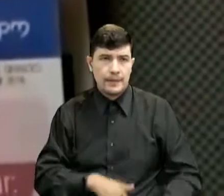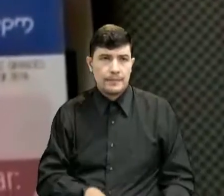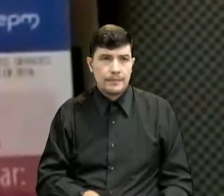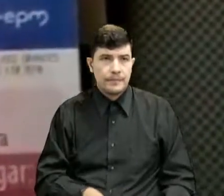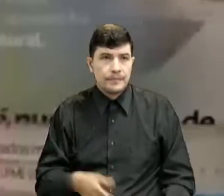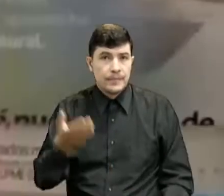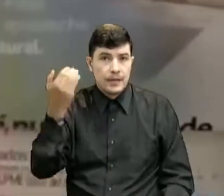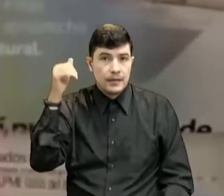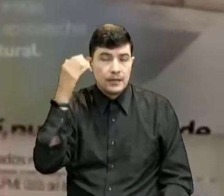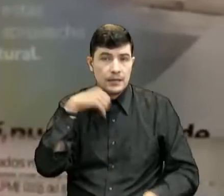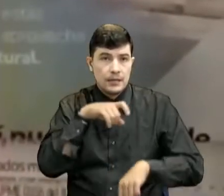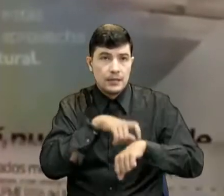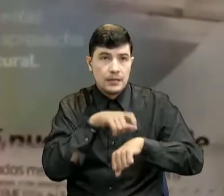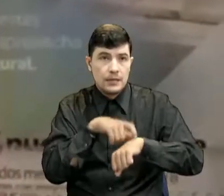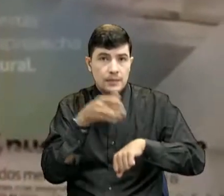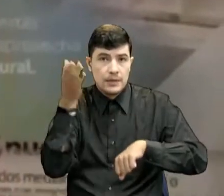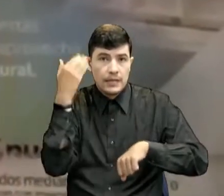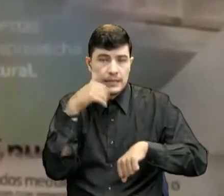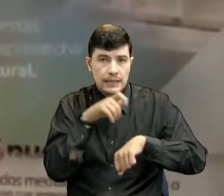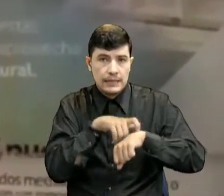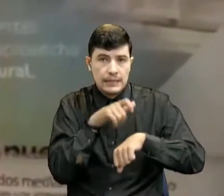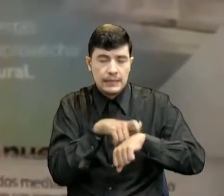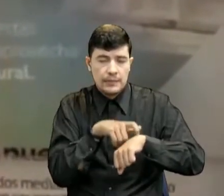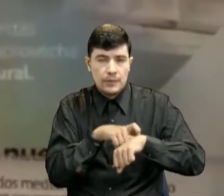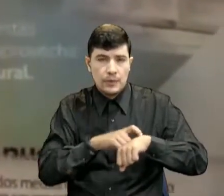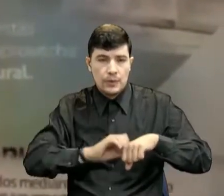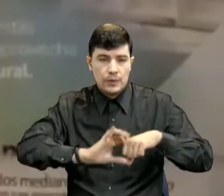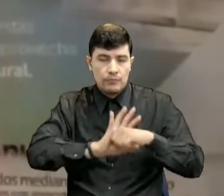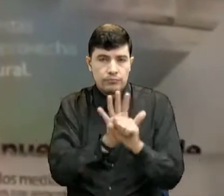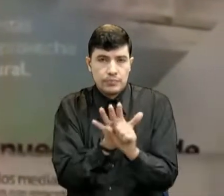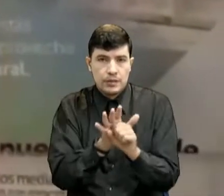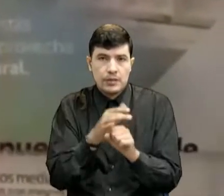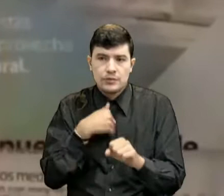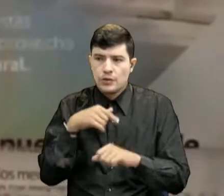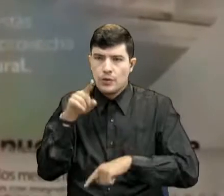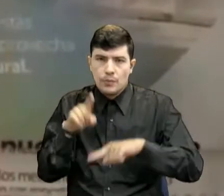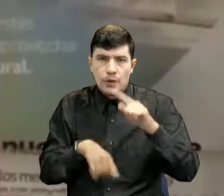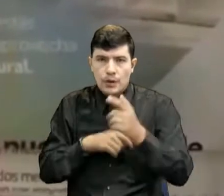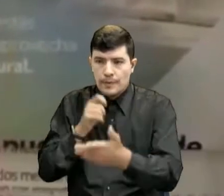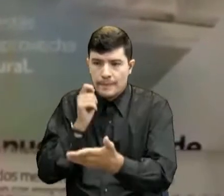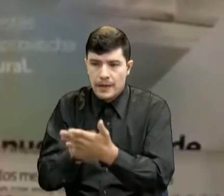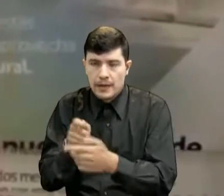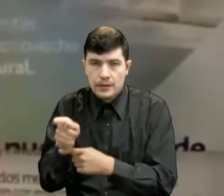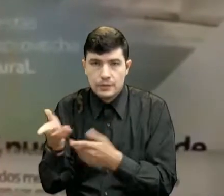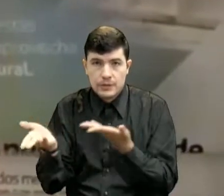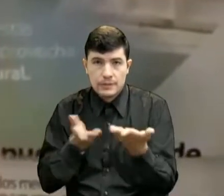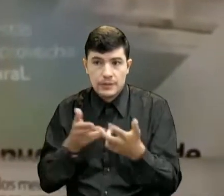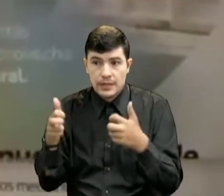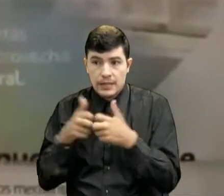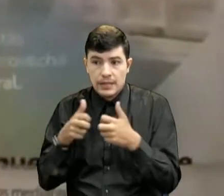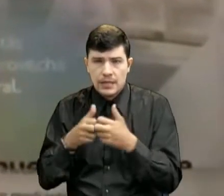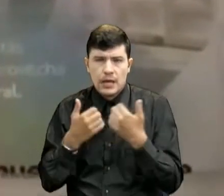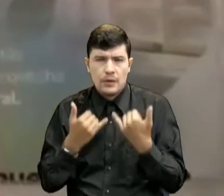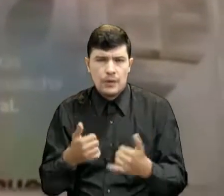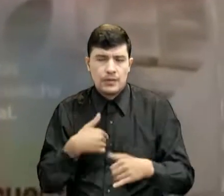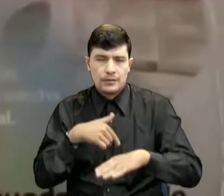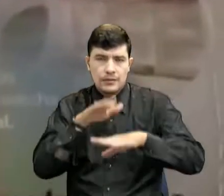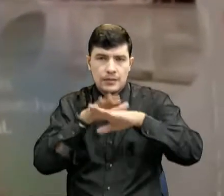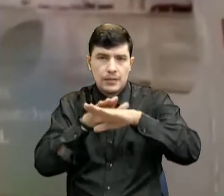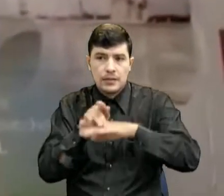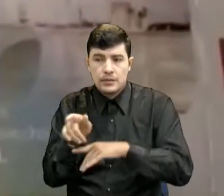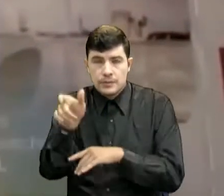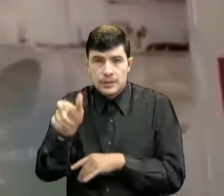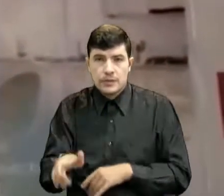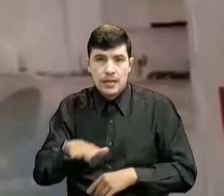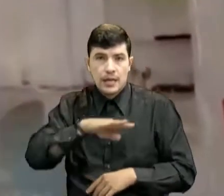periodo de pandemia como no he podido pagar el servicio energía eléctrica le hago una solicitud al alcalde